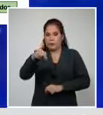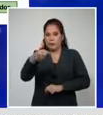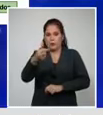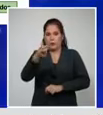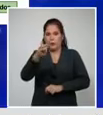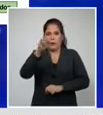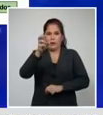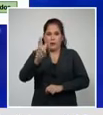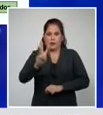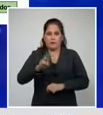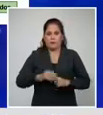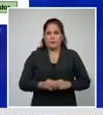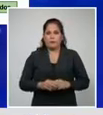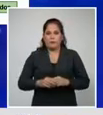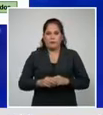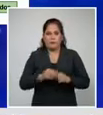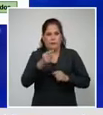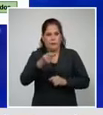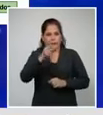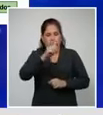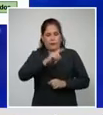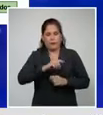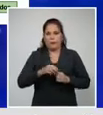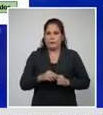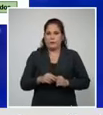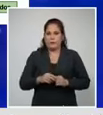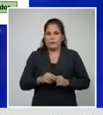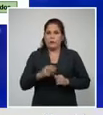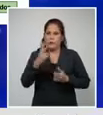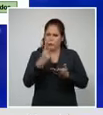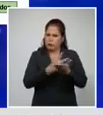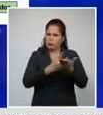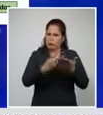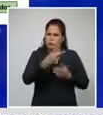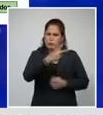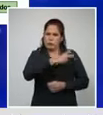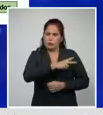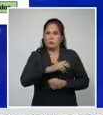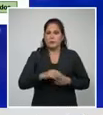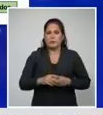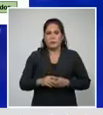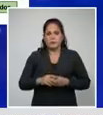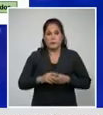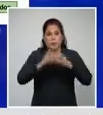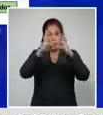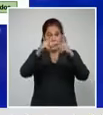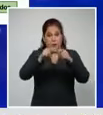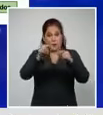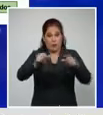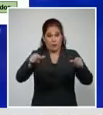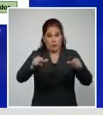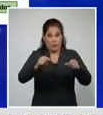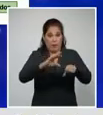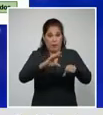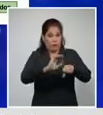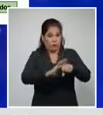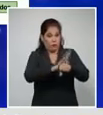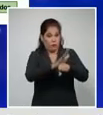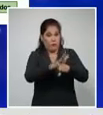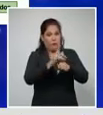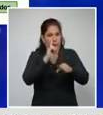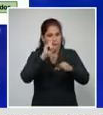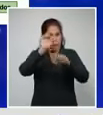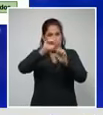120,3 en el día de ayer, en los últimos 15 días. Y en cuanto al número de casos, ahí tienen el